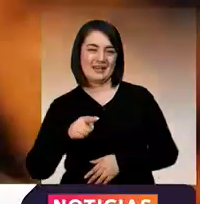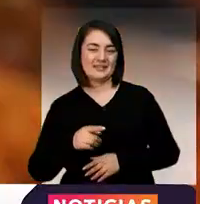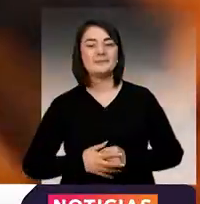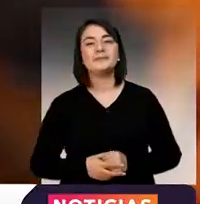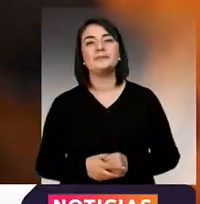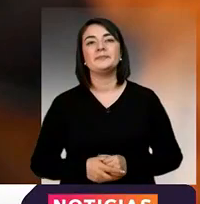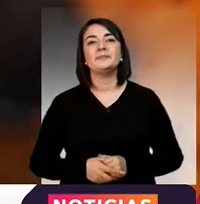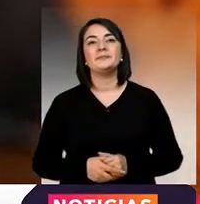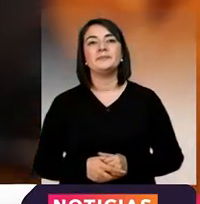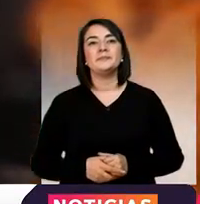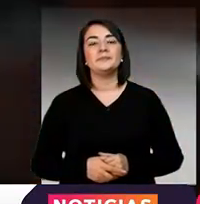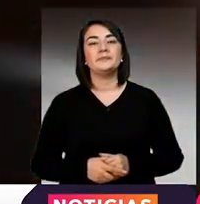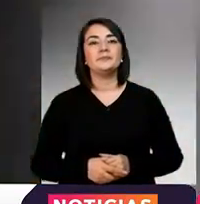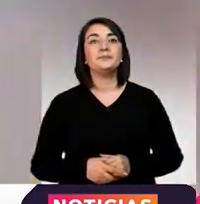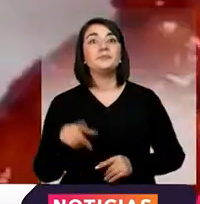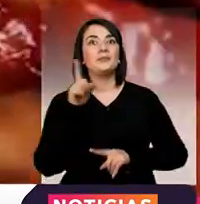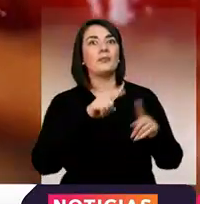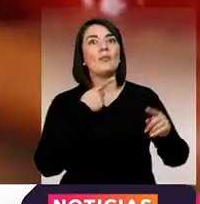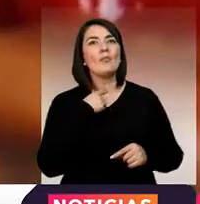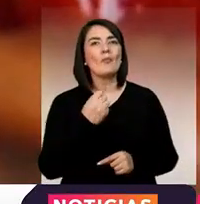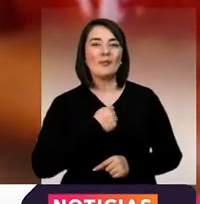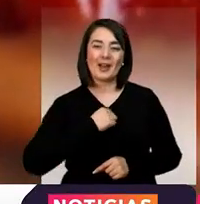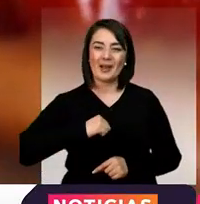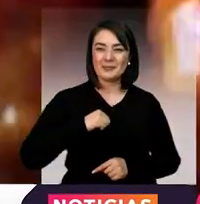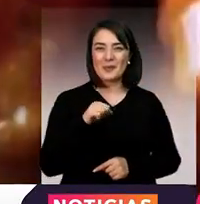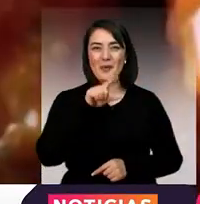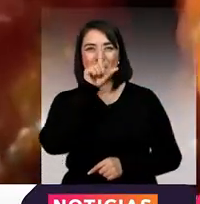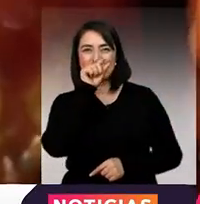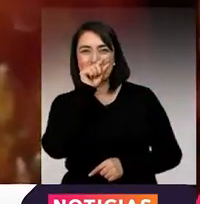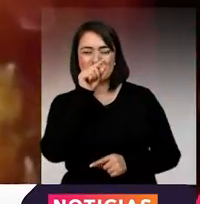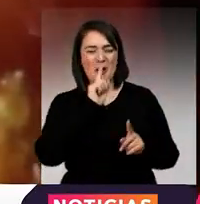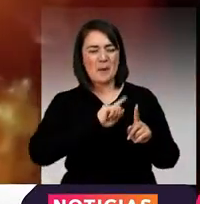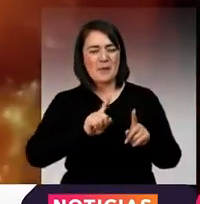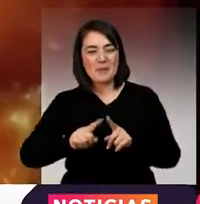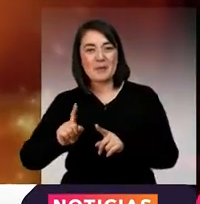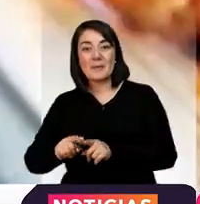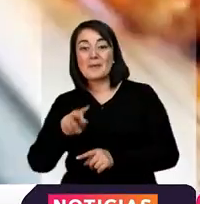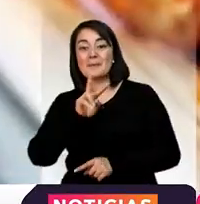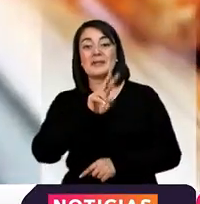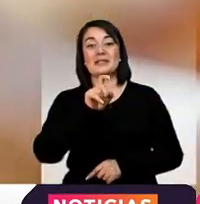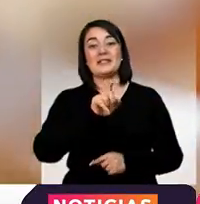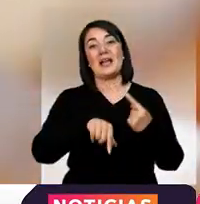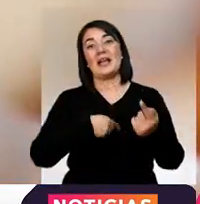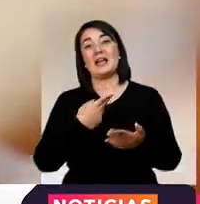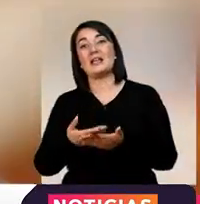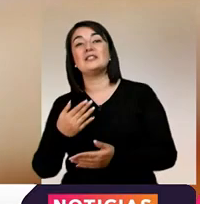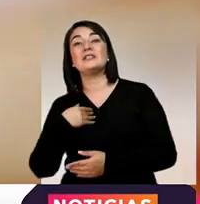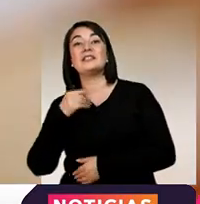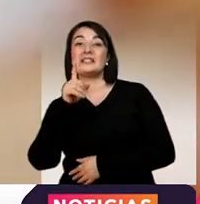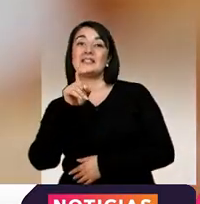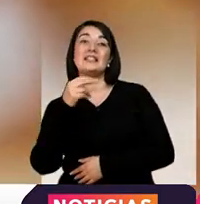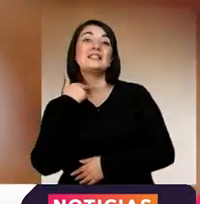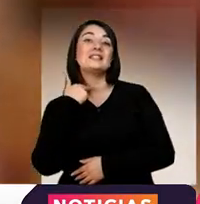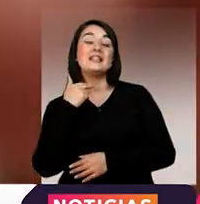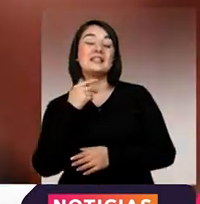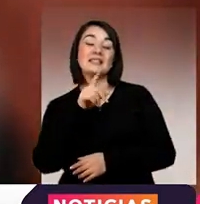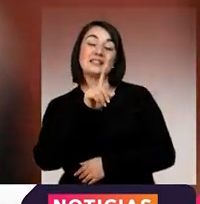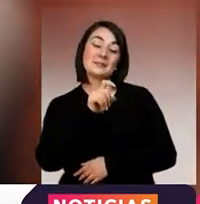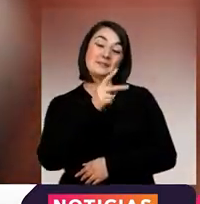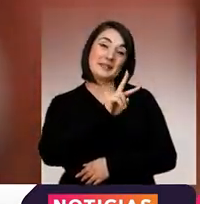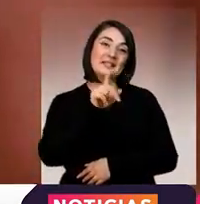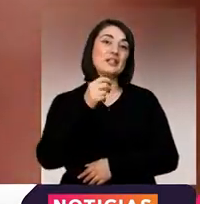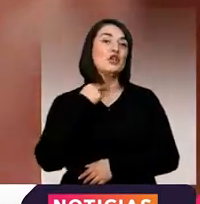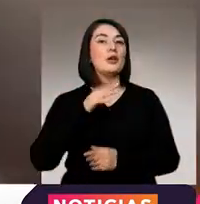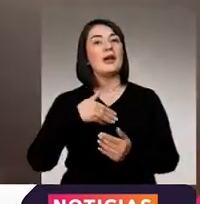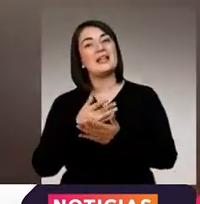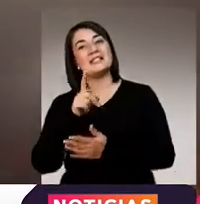Para el deleite de los amantes de las alitas en todas sus versiones, llega del 26 de noviembre al 6 de diciembre el encuentro gastronómico Locos por las